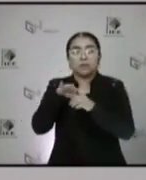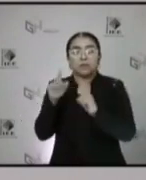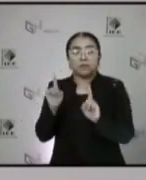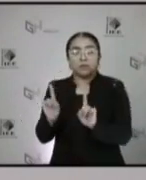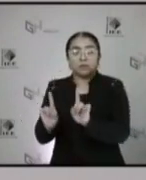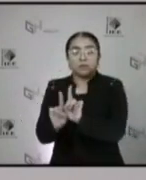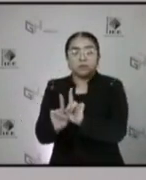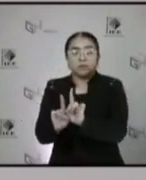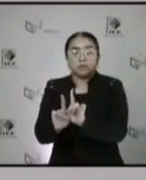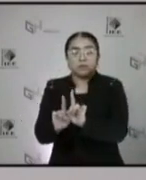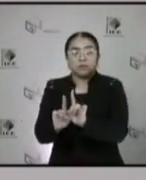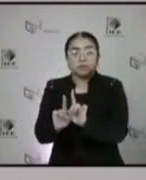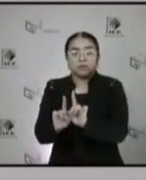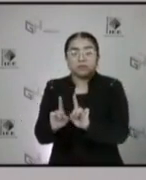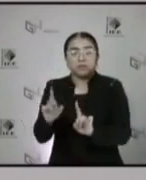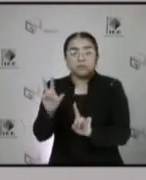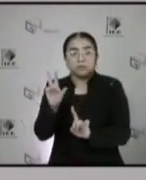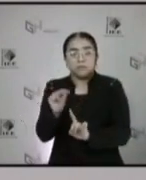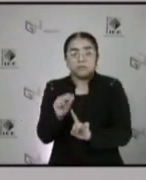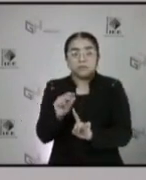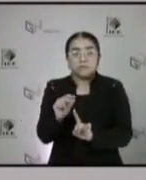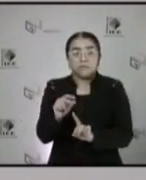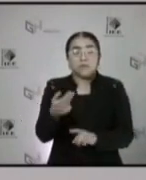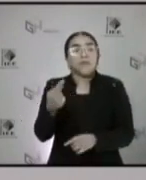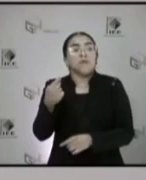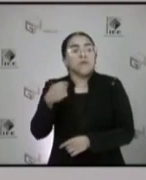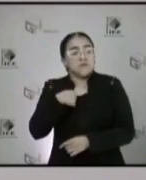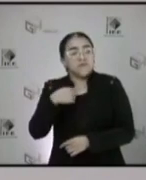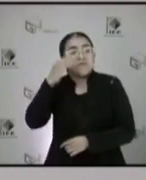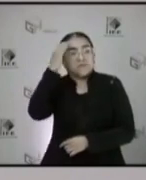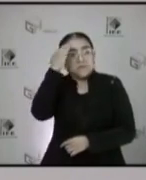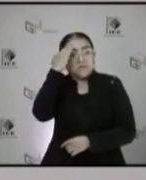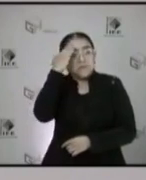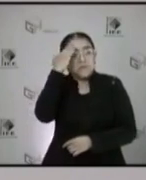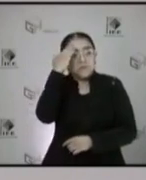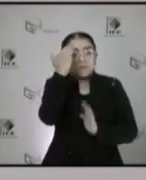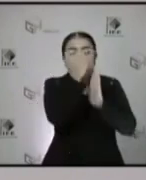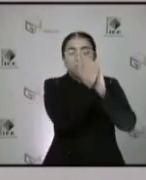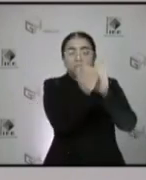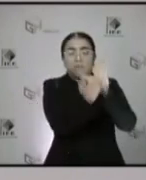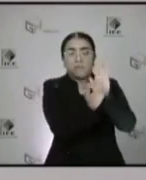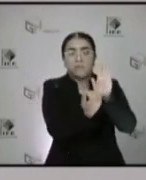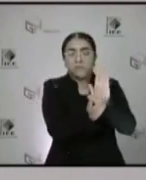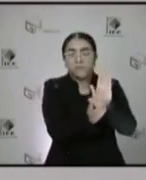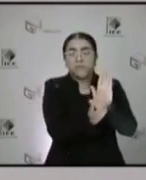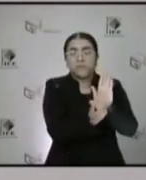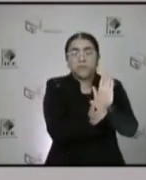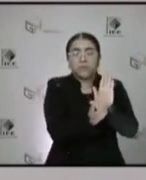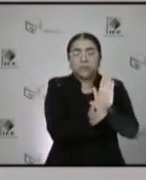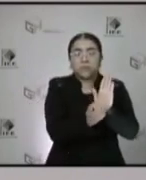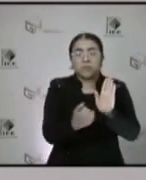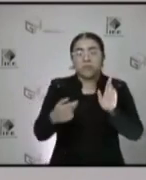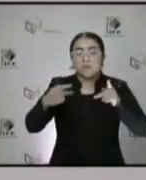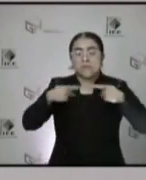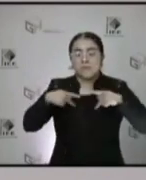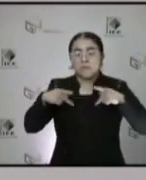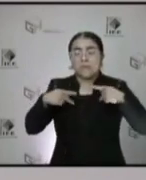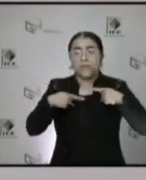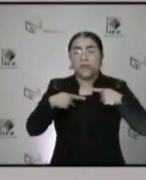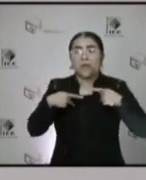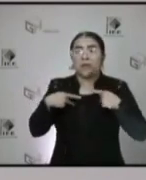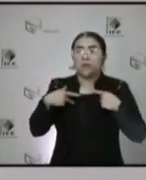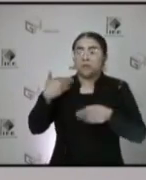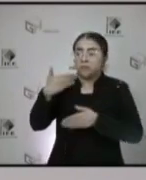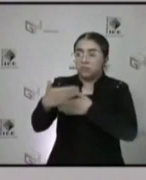conozco perfectamente la estructura de gobierno. Sé de mujeres y hombres que en el transcurso de su vida